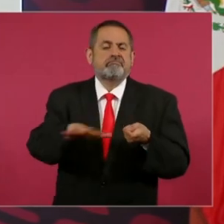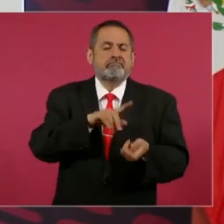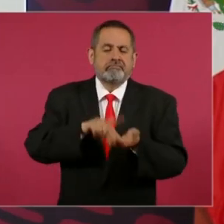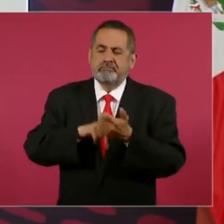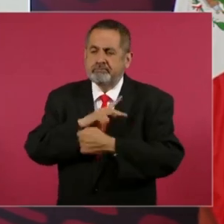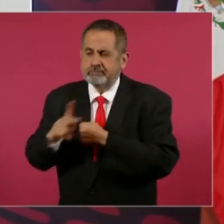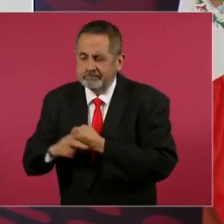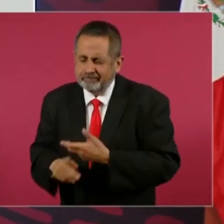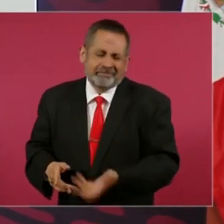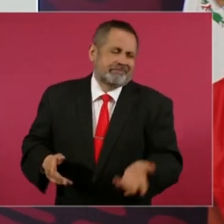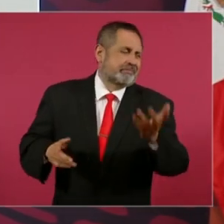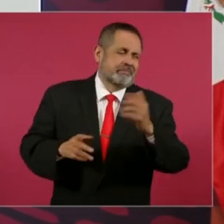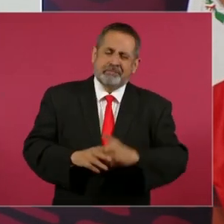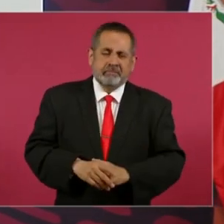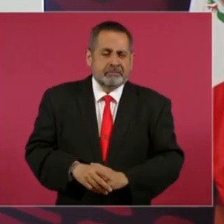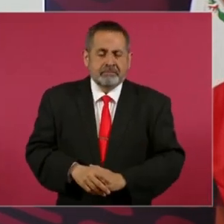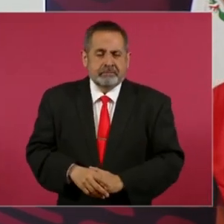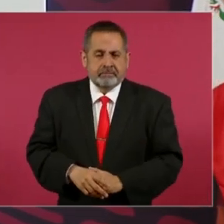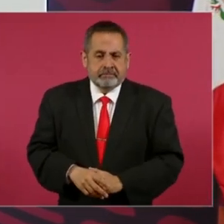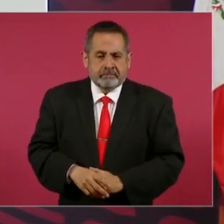país.